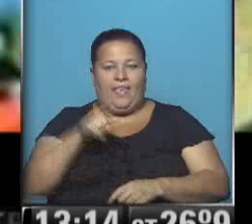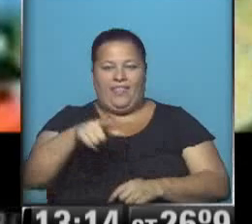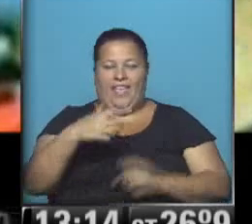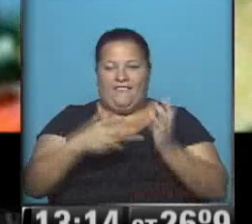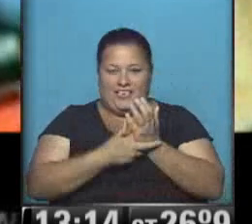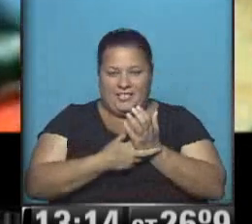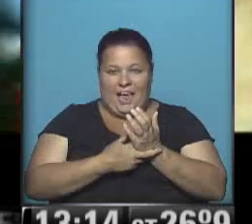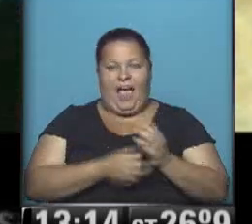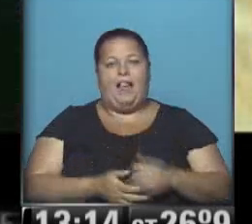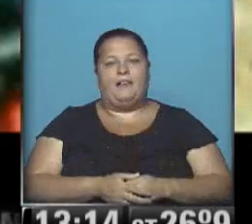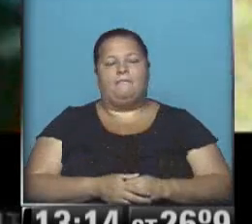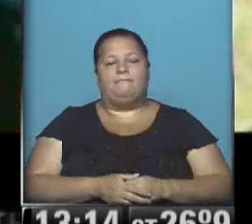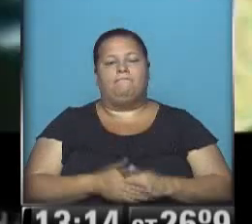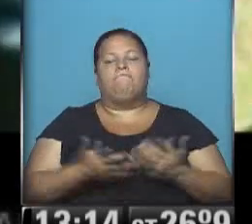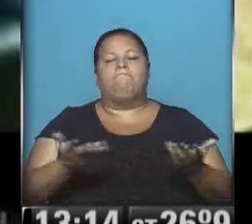Nisman, evidentemente